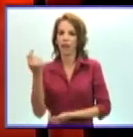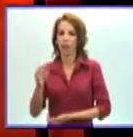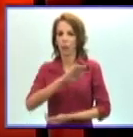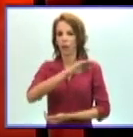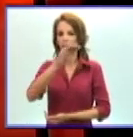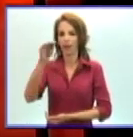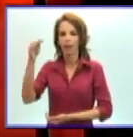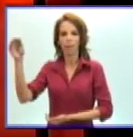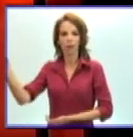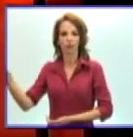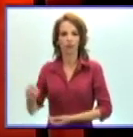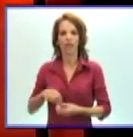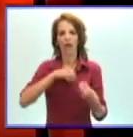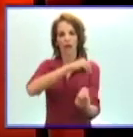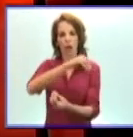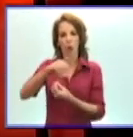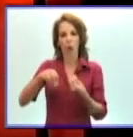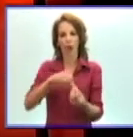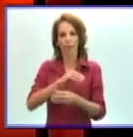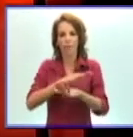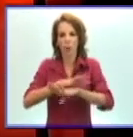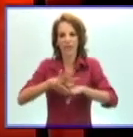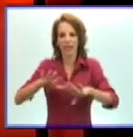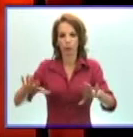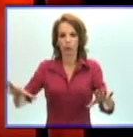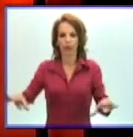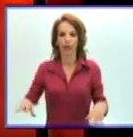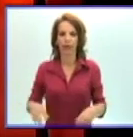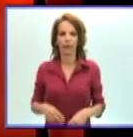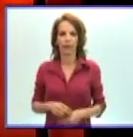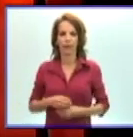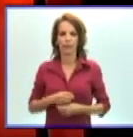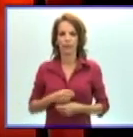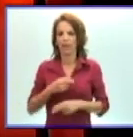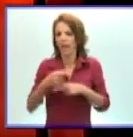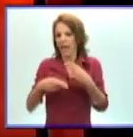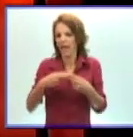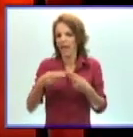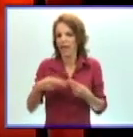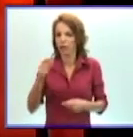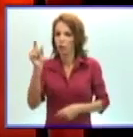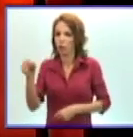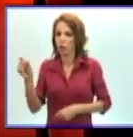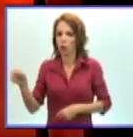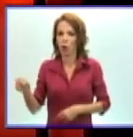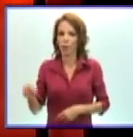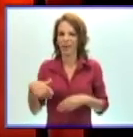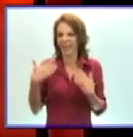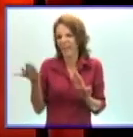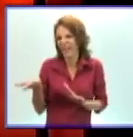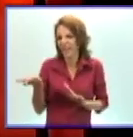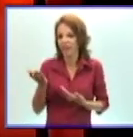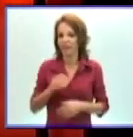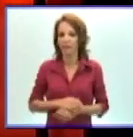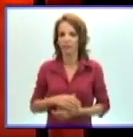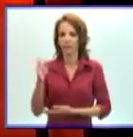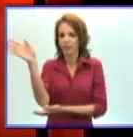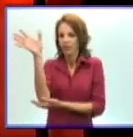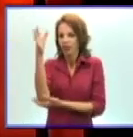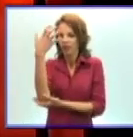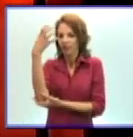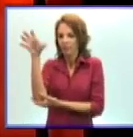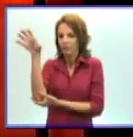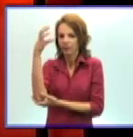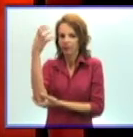Esos son cambios naturales, pero producidos por el hombre, el propio radar que lo construyó el hombre, el mirador,